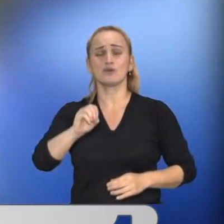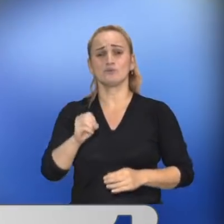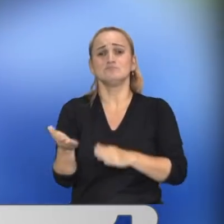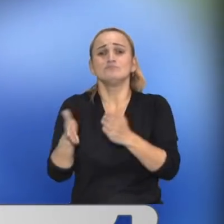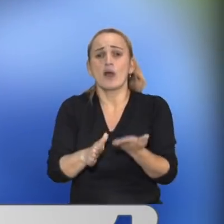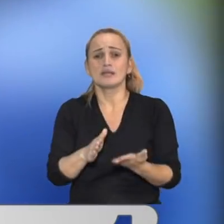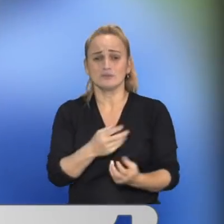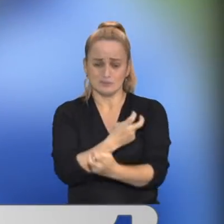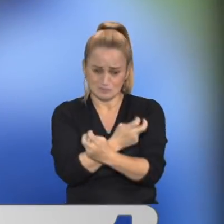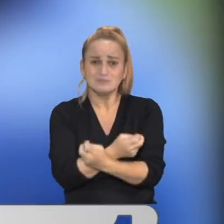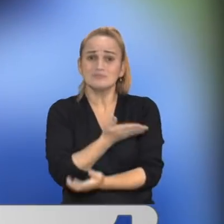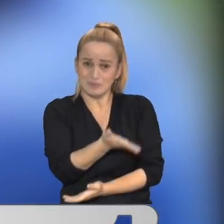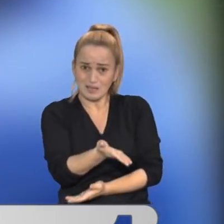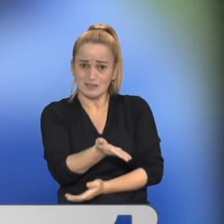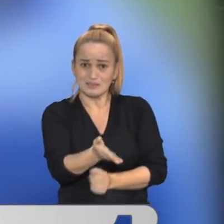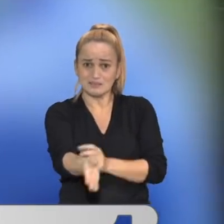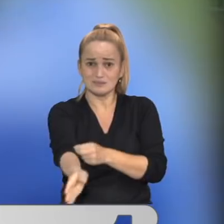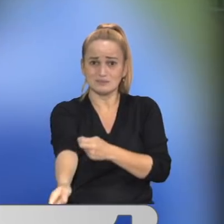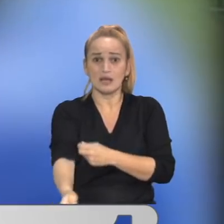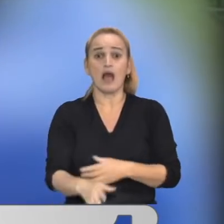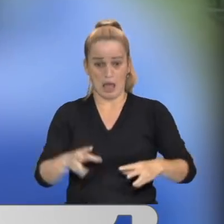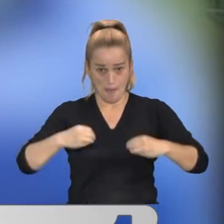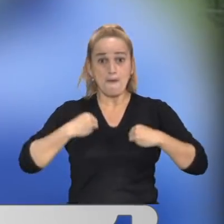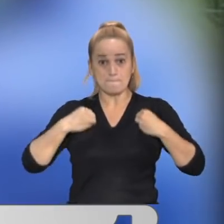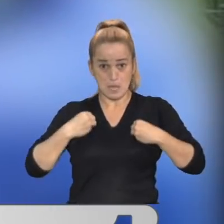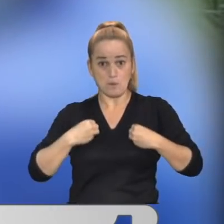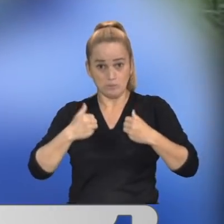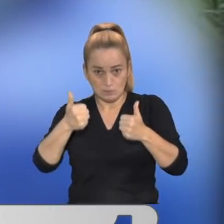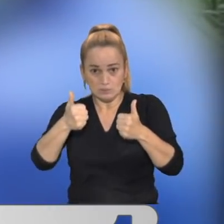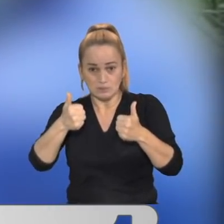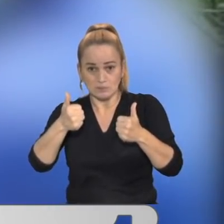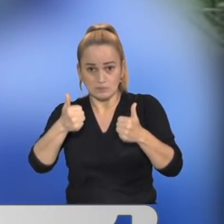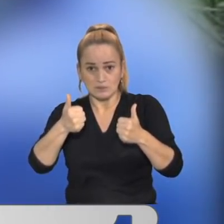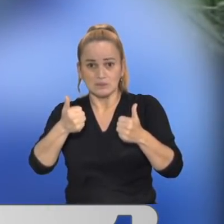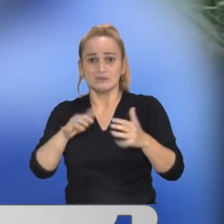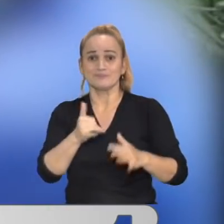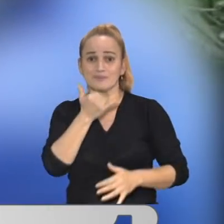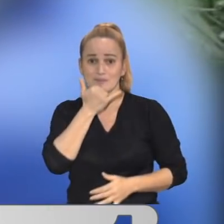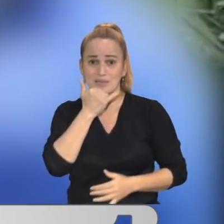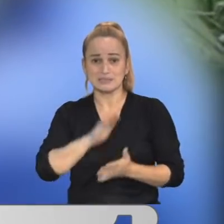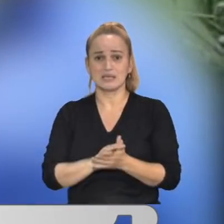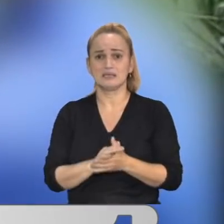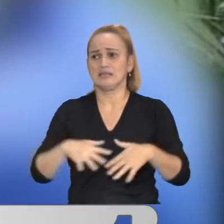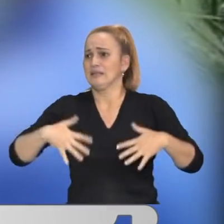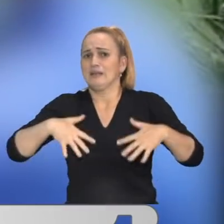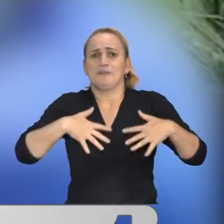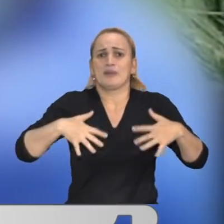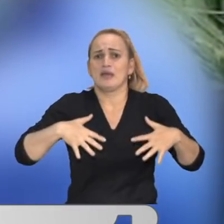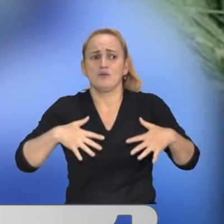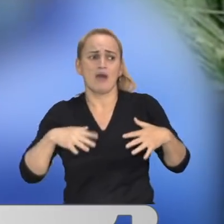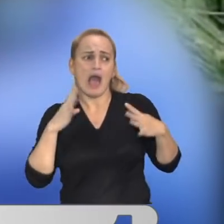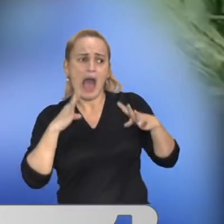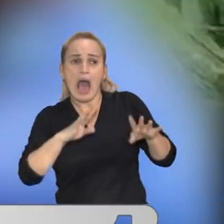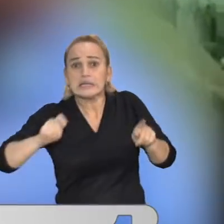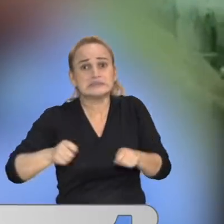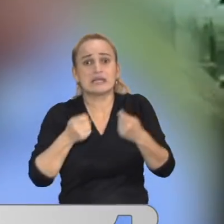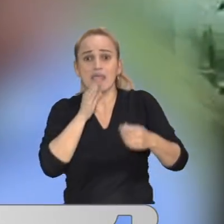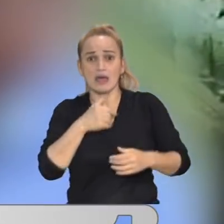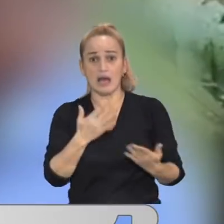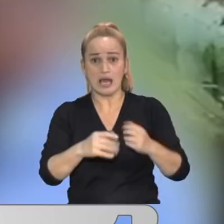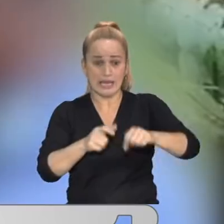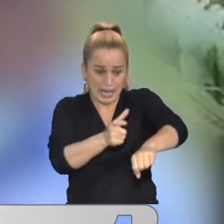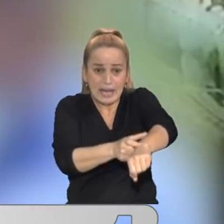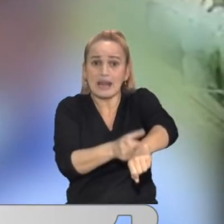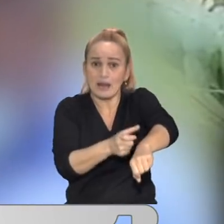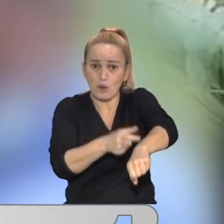cual él quedó vivo. Y por la negligencia, el miedo, no subieron a rescatarlo. Mire, aquí tengo el